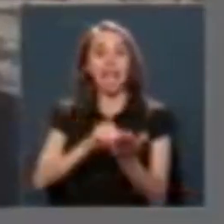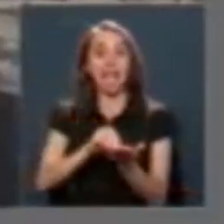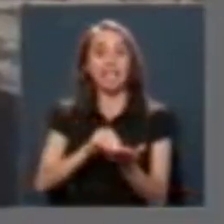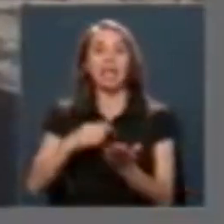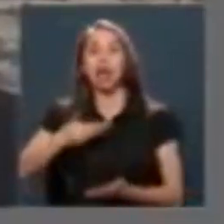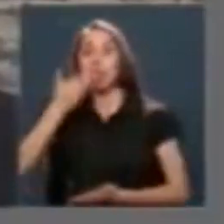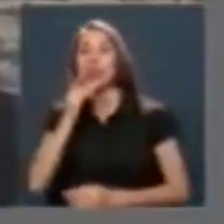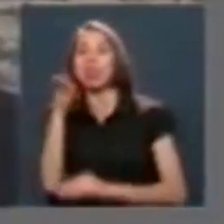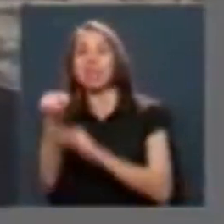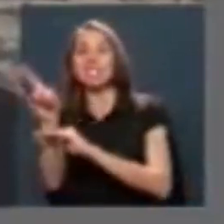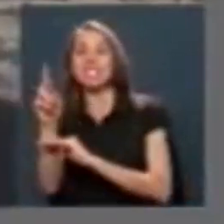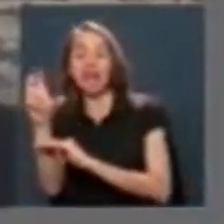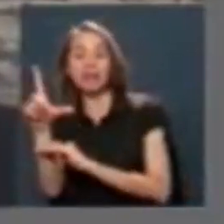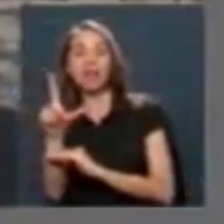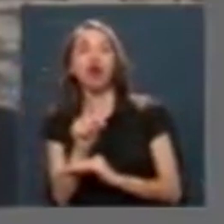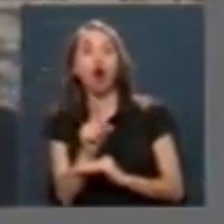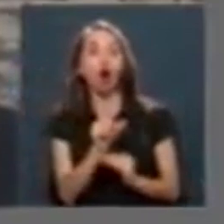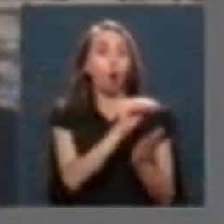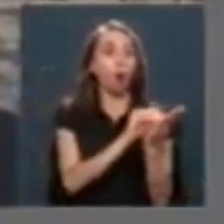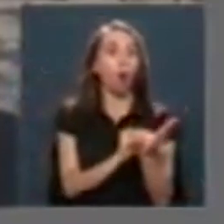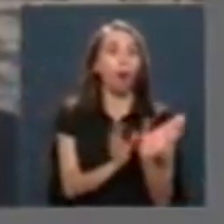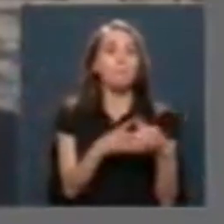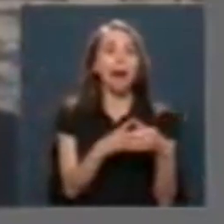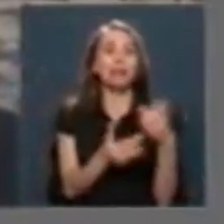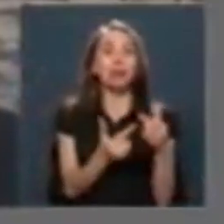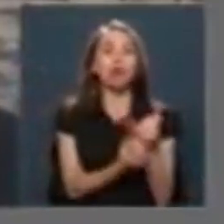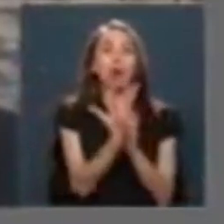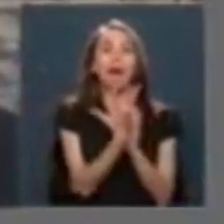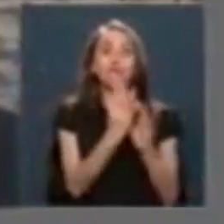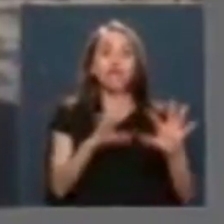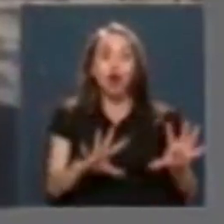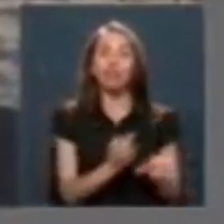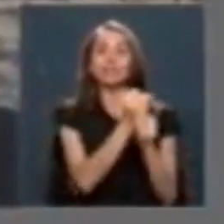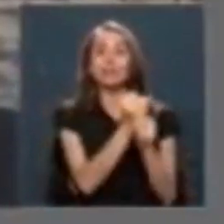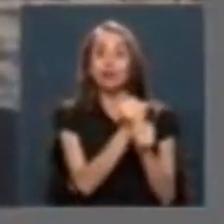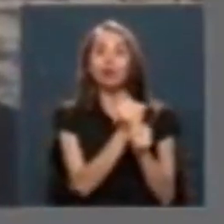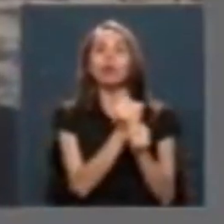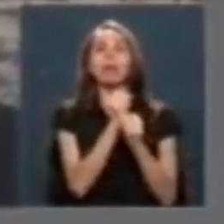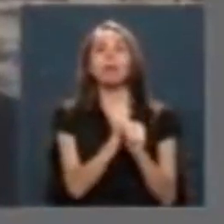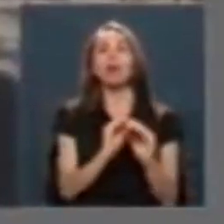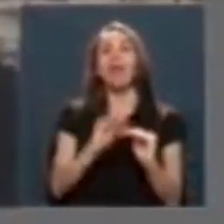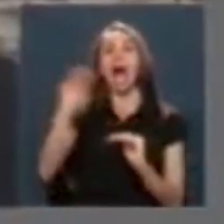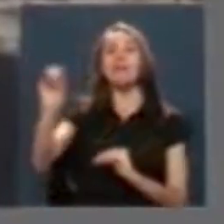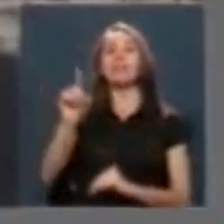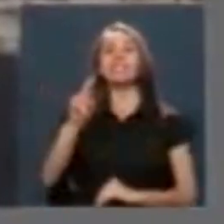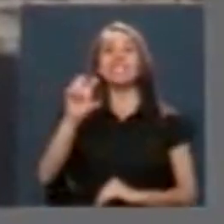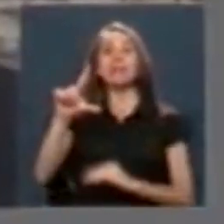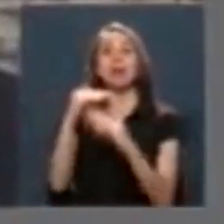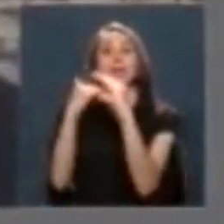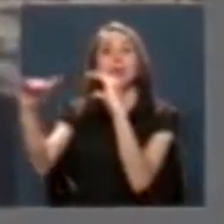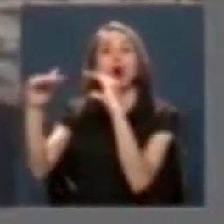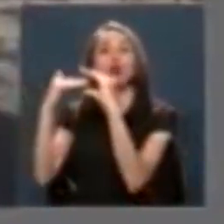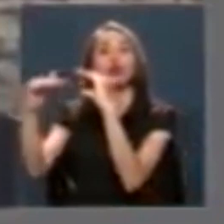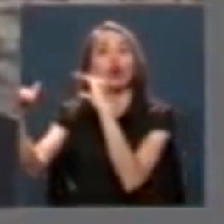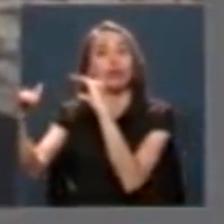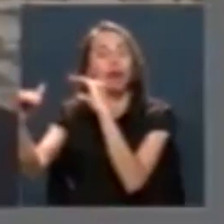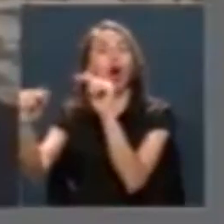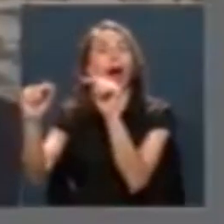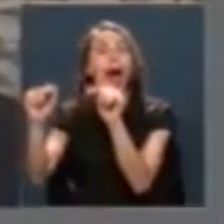a partidos en formación se puedan realizar por medios electrónicos son también mecanismos